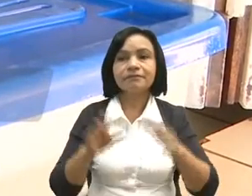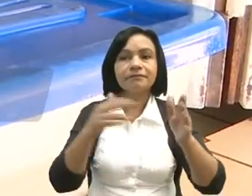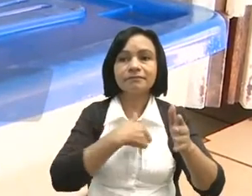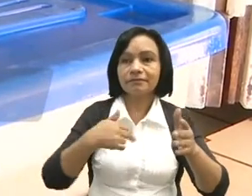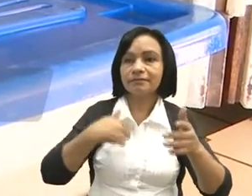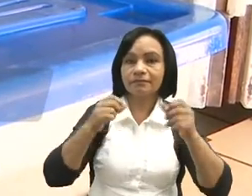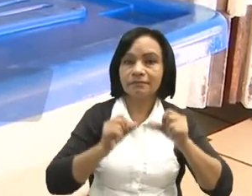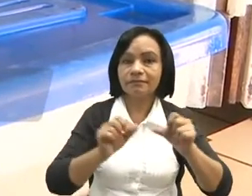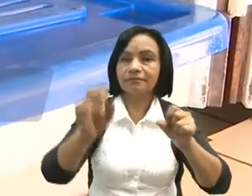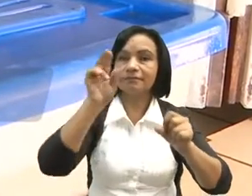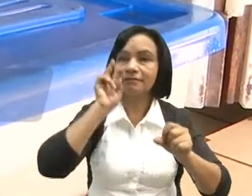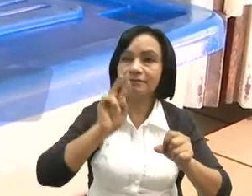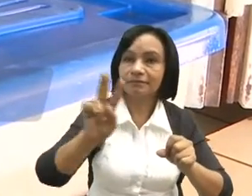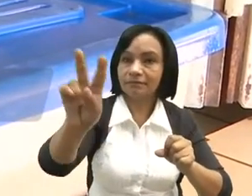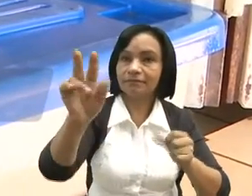anunciaron de cara, ¿no?